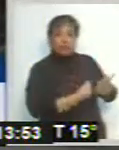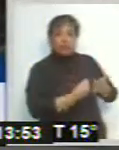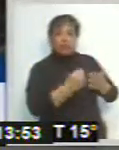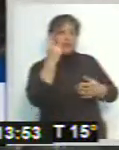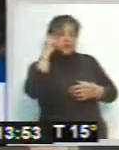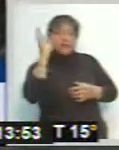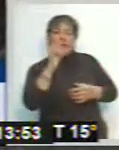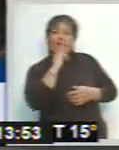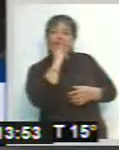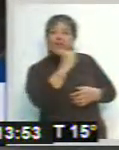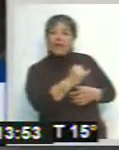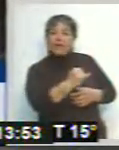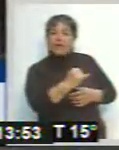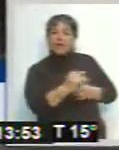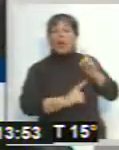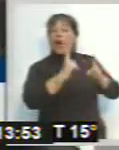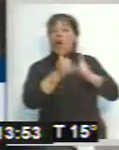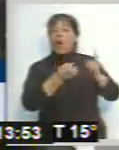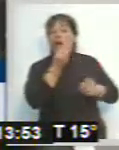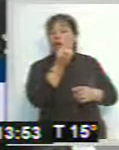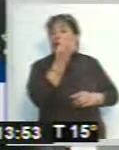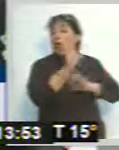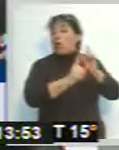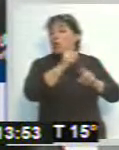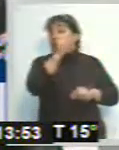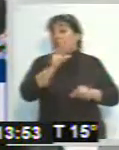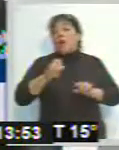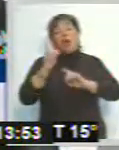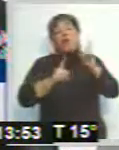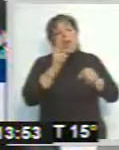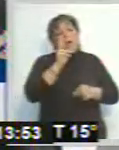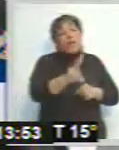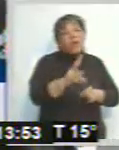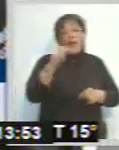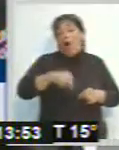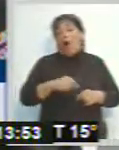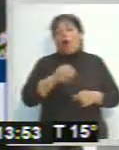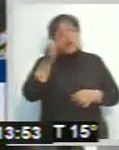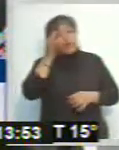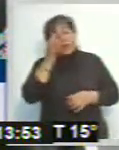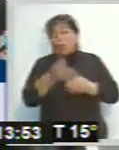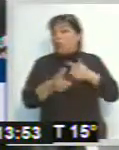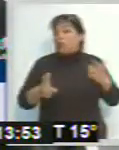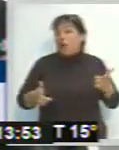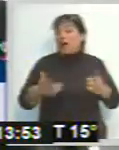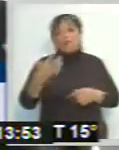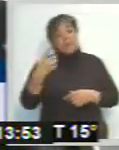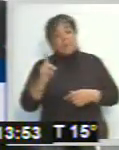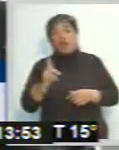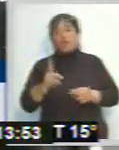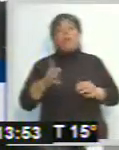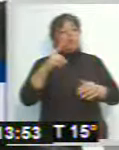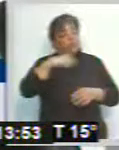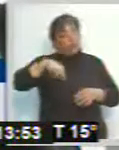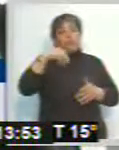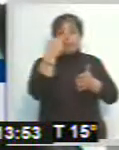recepcionar declaraciones a algunas personas que quizás podrían haber visto este hecho, por ahora no las hay, pero vamos a tratar obviamente